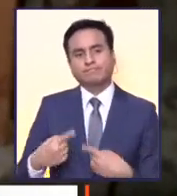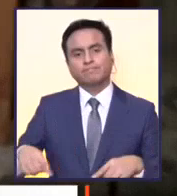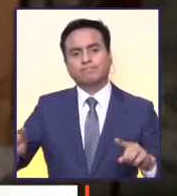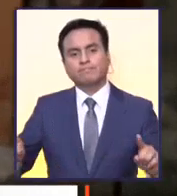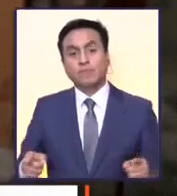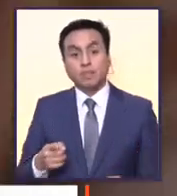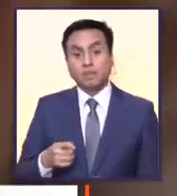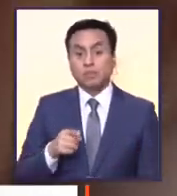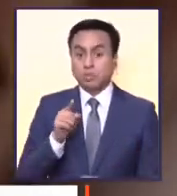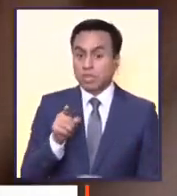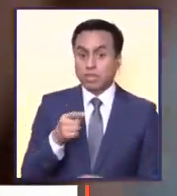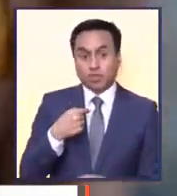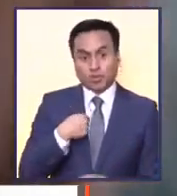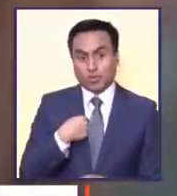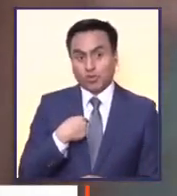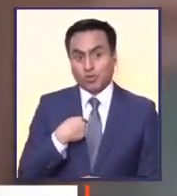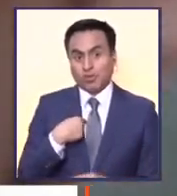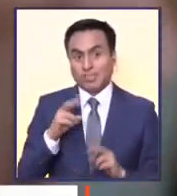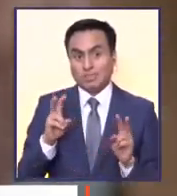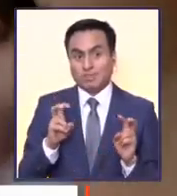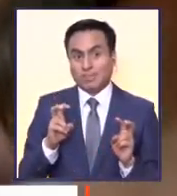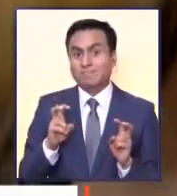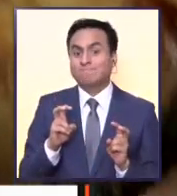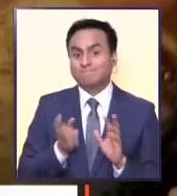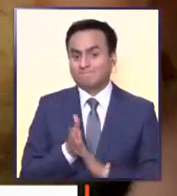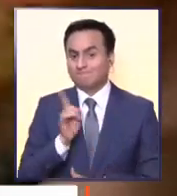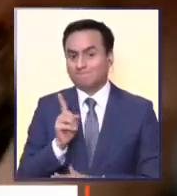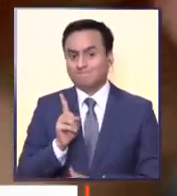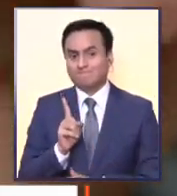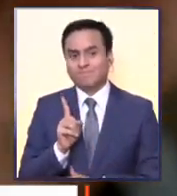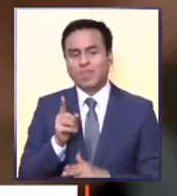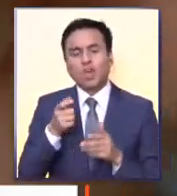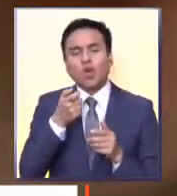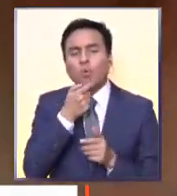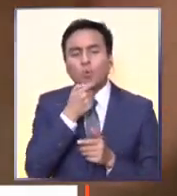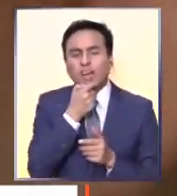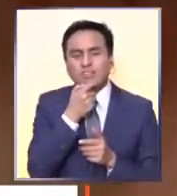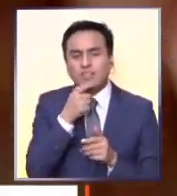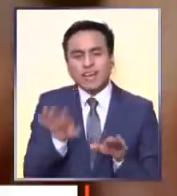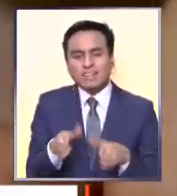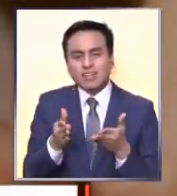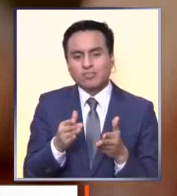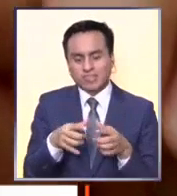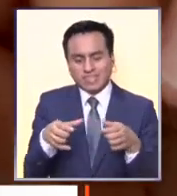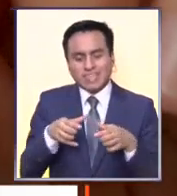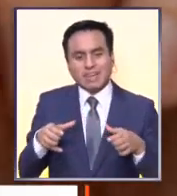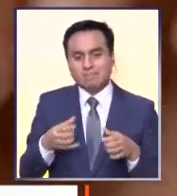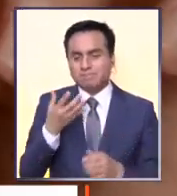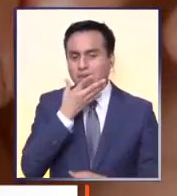No sé ustedes, pero yo no me puedo ir sin chupetear los huesos de este asado de tira maravilloso.